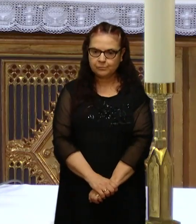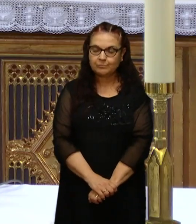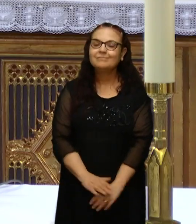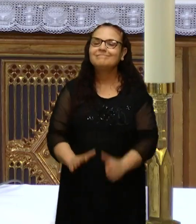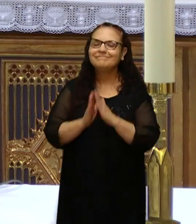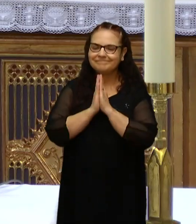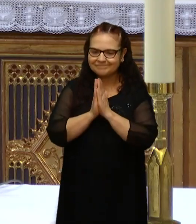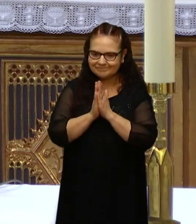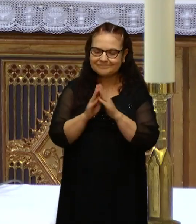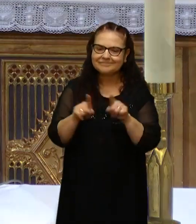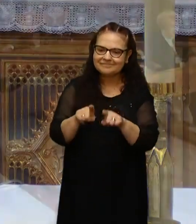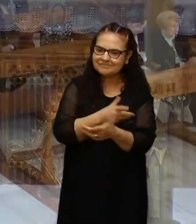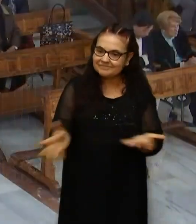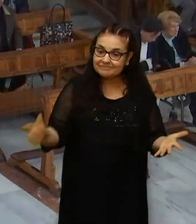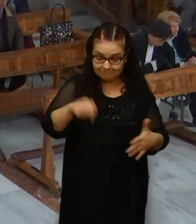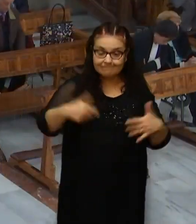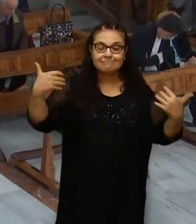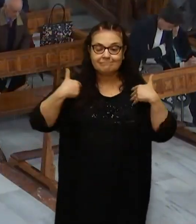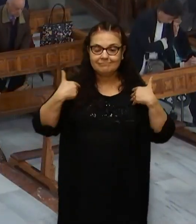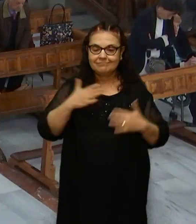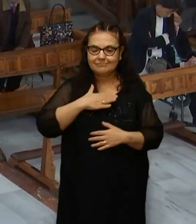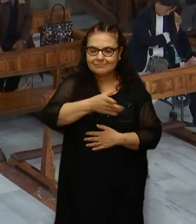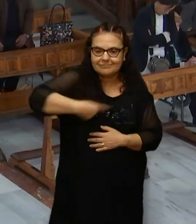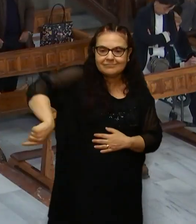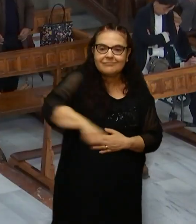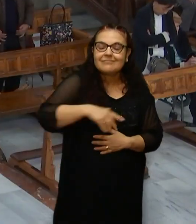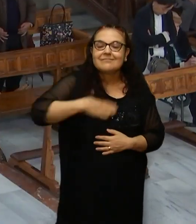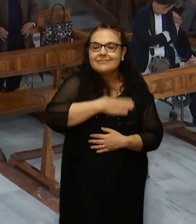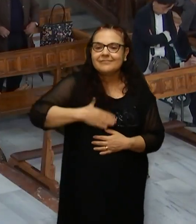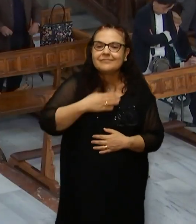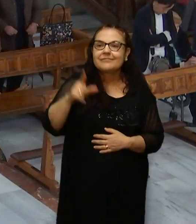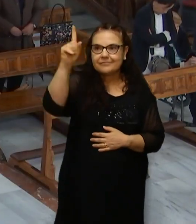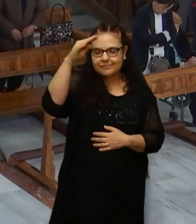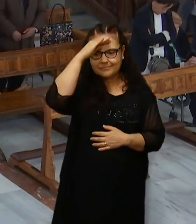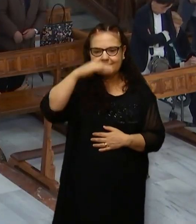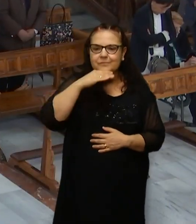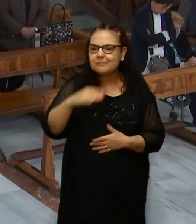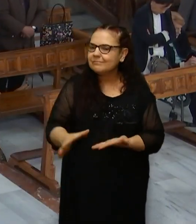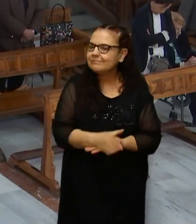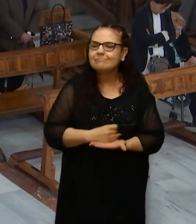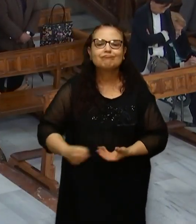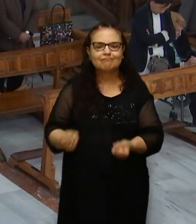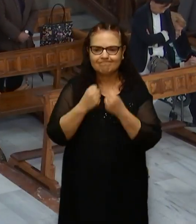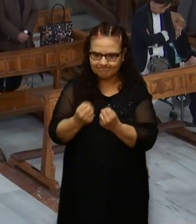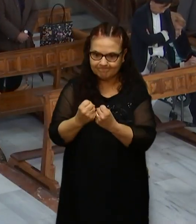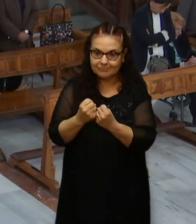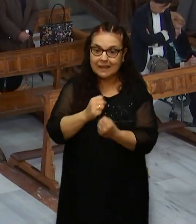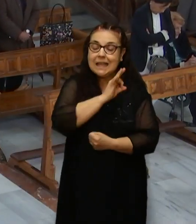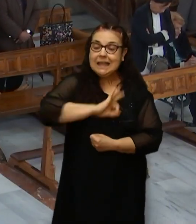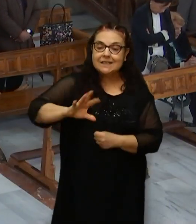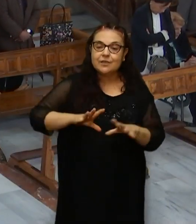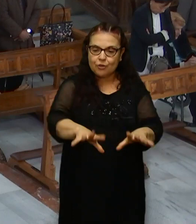Oremos, hermanos, para que este sacrificio mío y vuestro sea agradable a Dios Padre Todopoderoso.